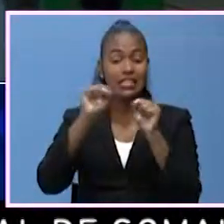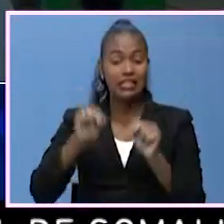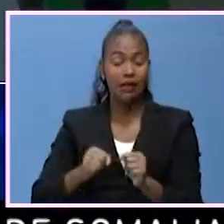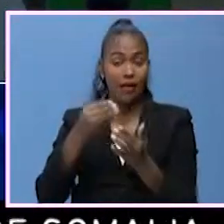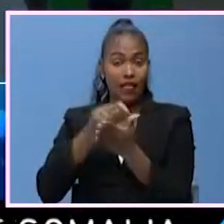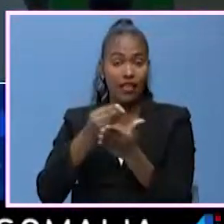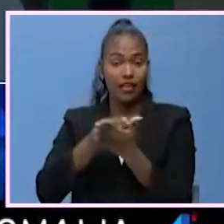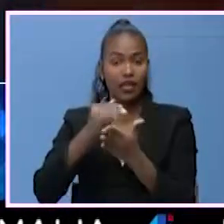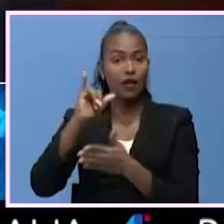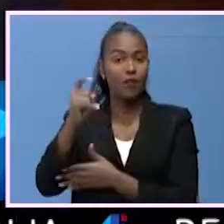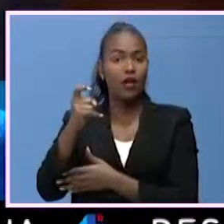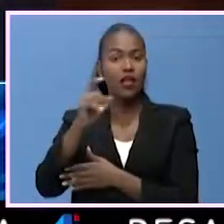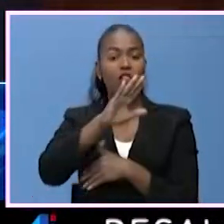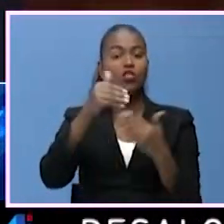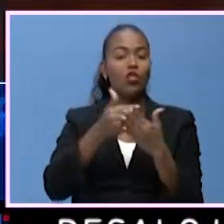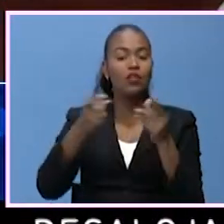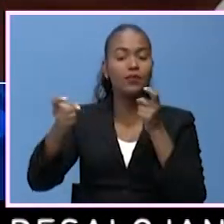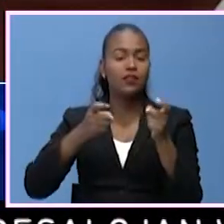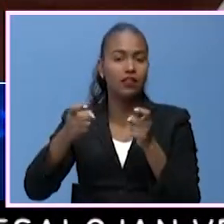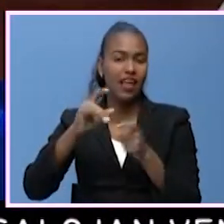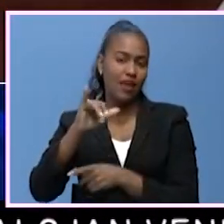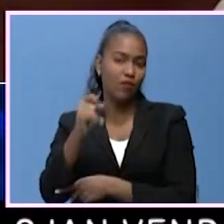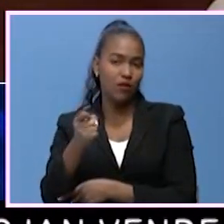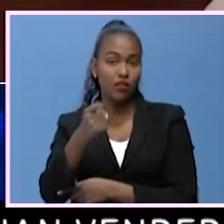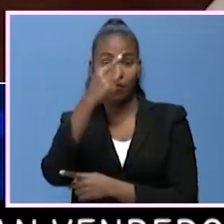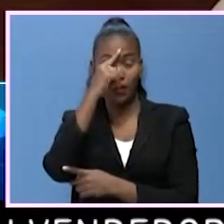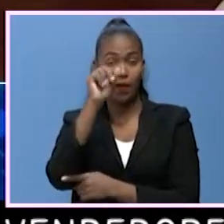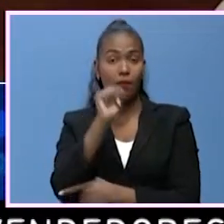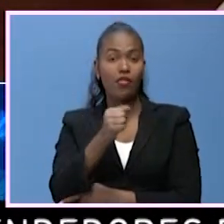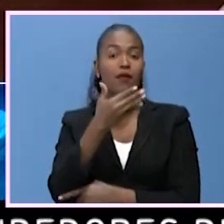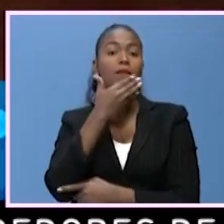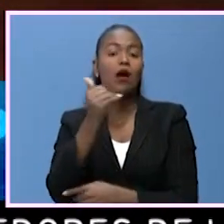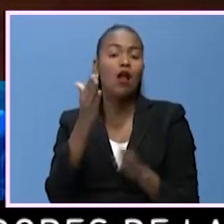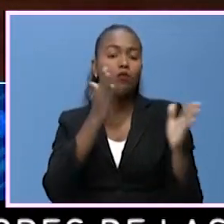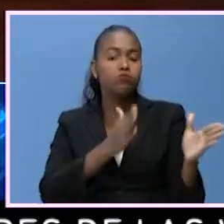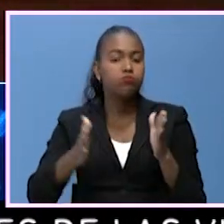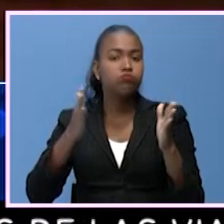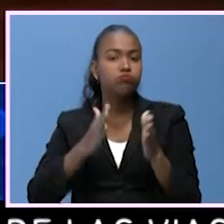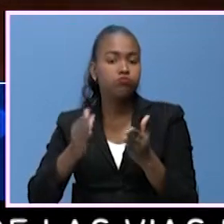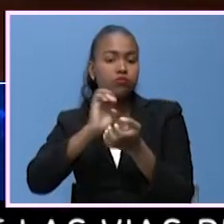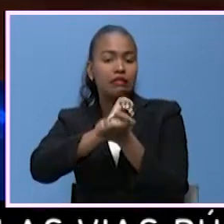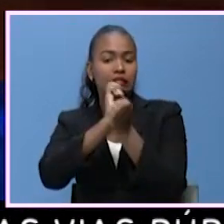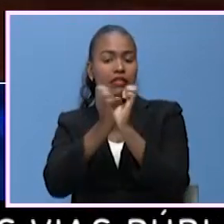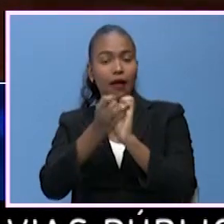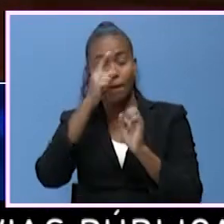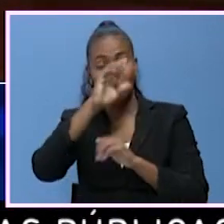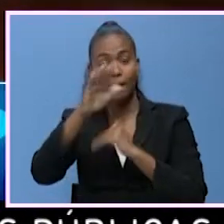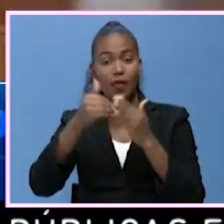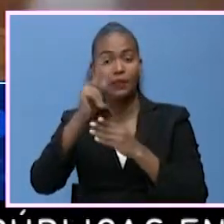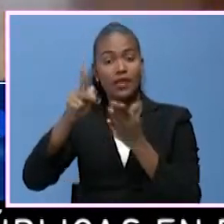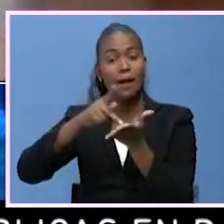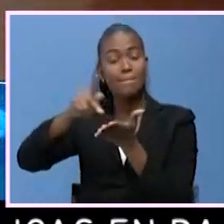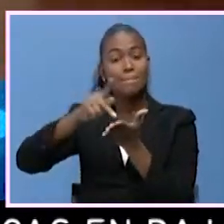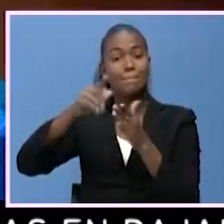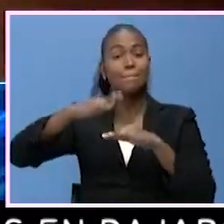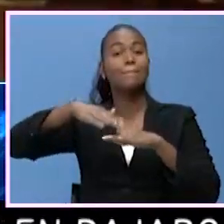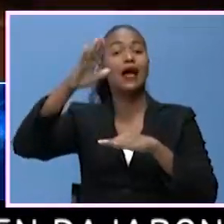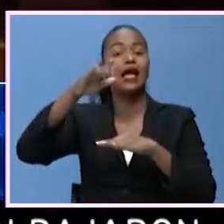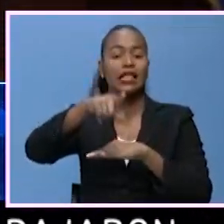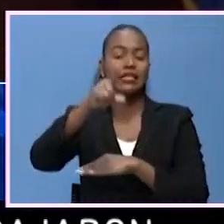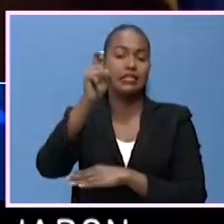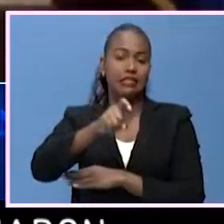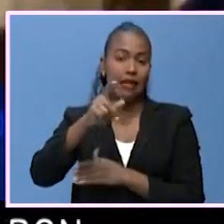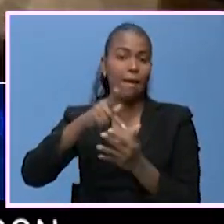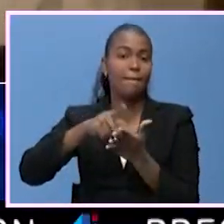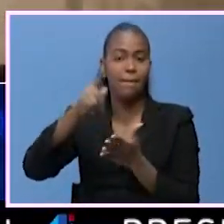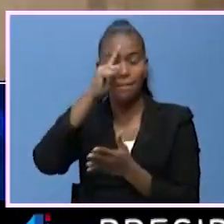en los impuestos y en la administración tributaria para que haya un mecanismo de devolución a las personas que pagan más allá de lo que